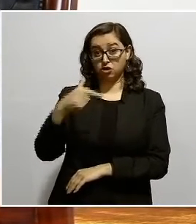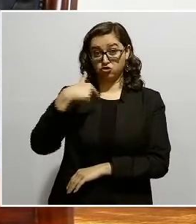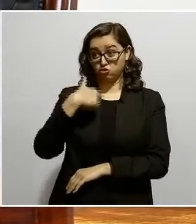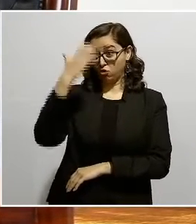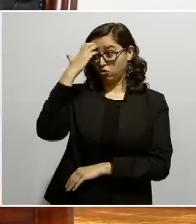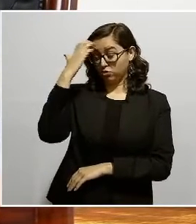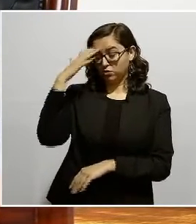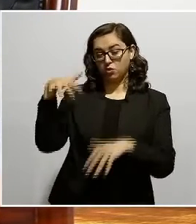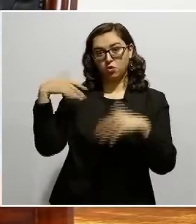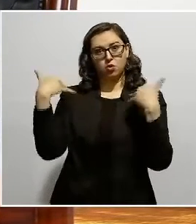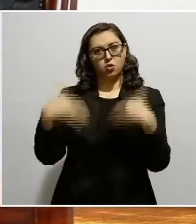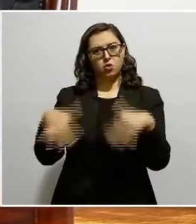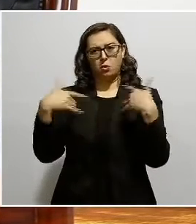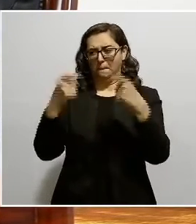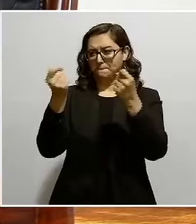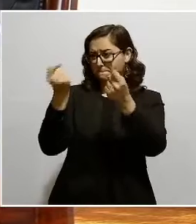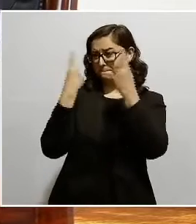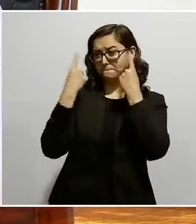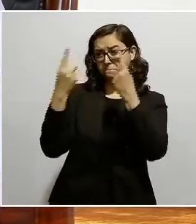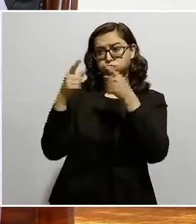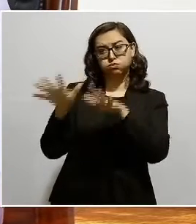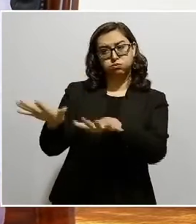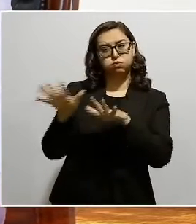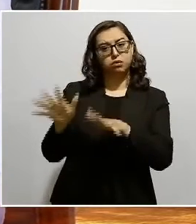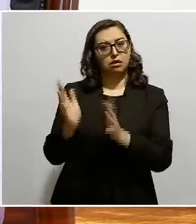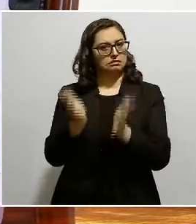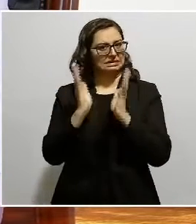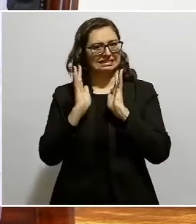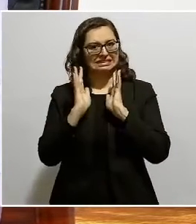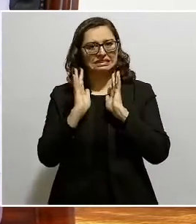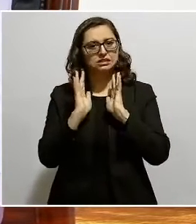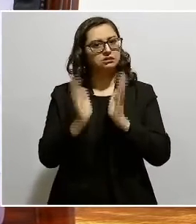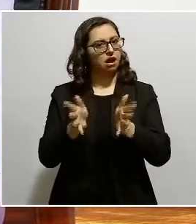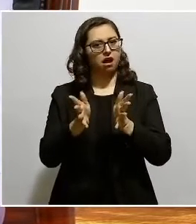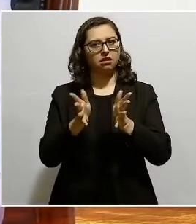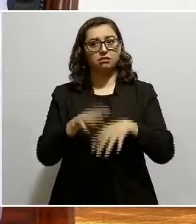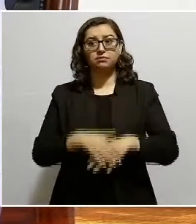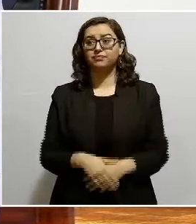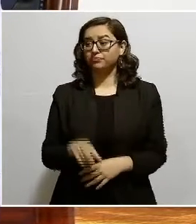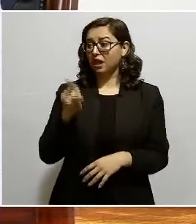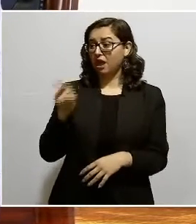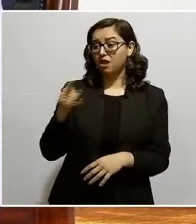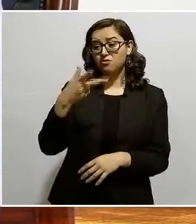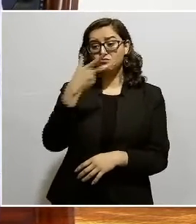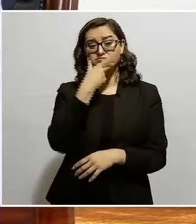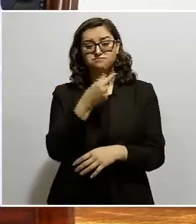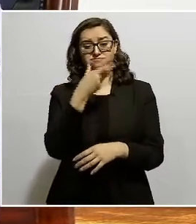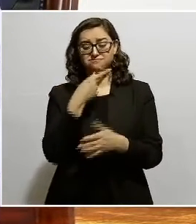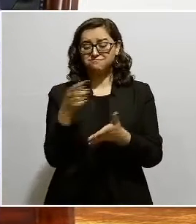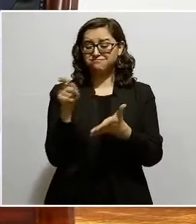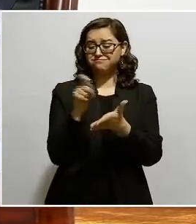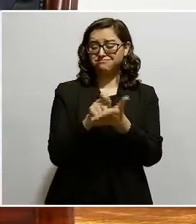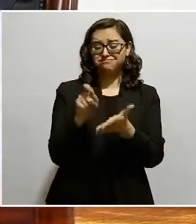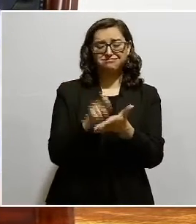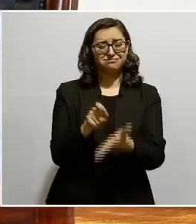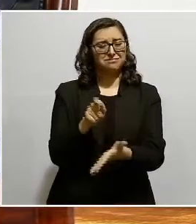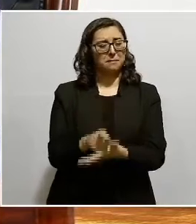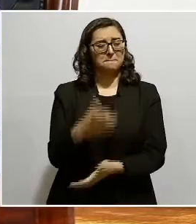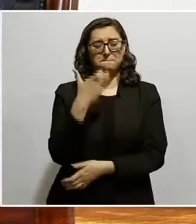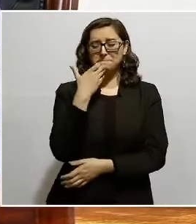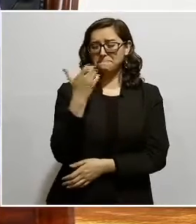palabra. Se trataba de un escritor consagrado al que Gabriela Mistral había